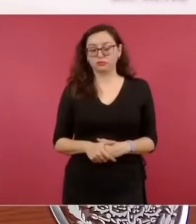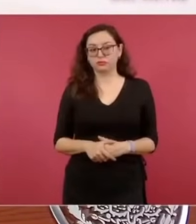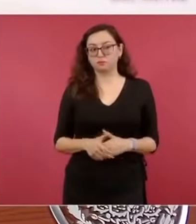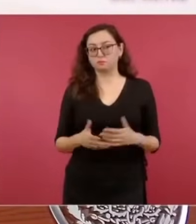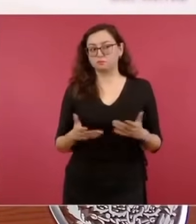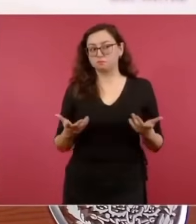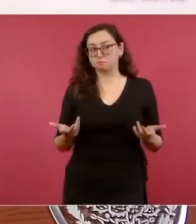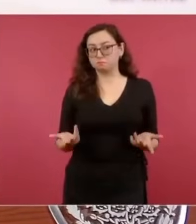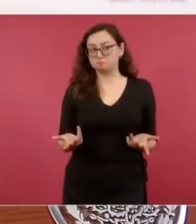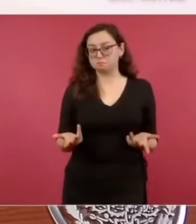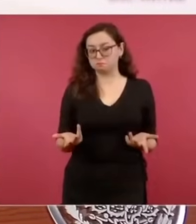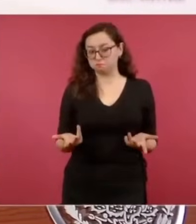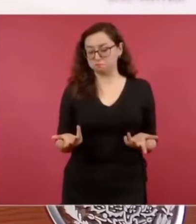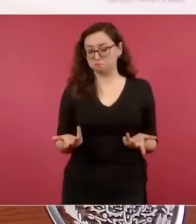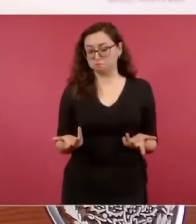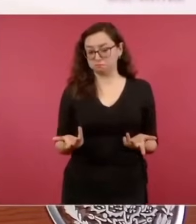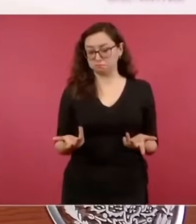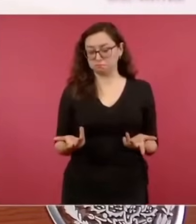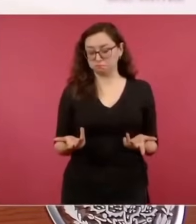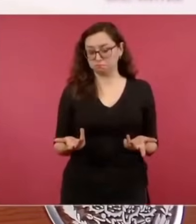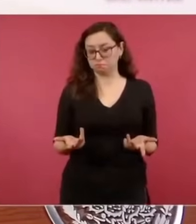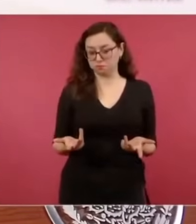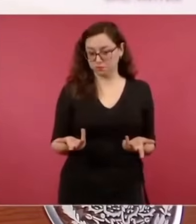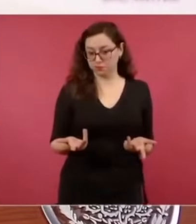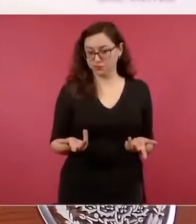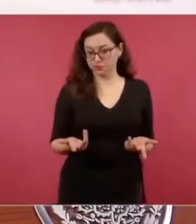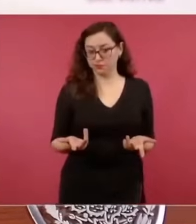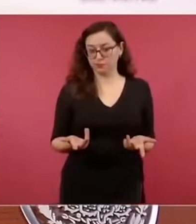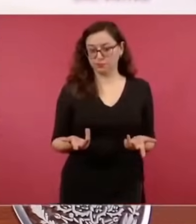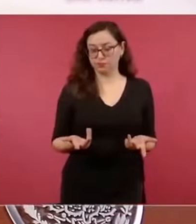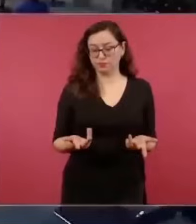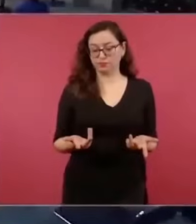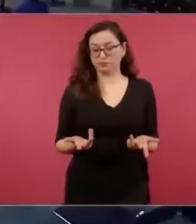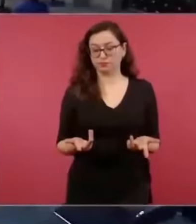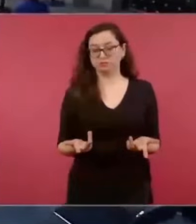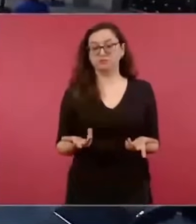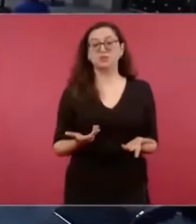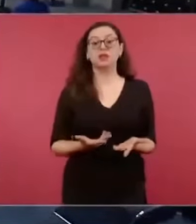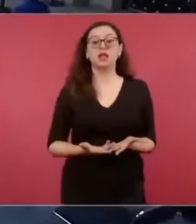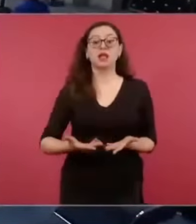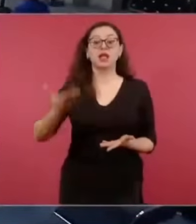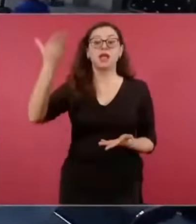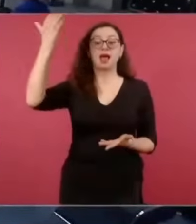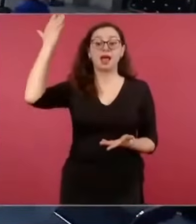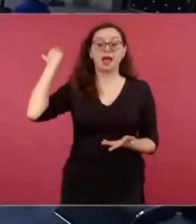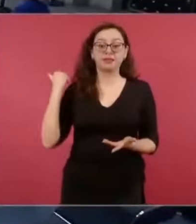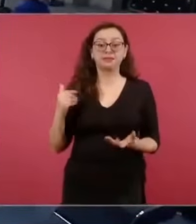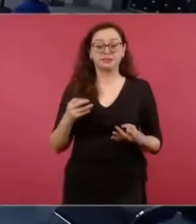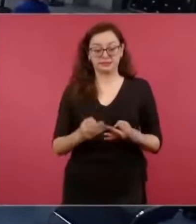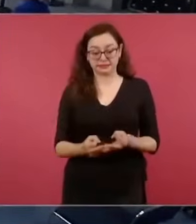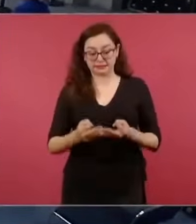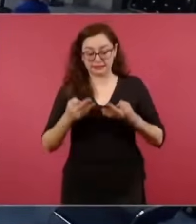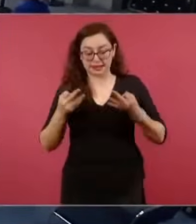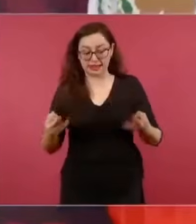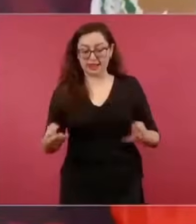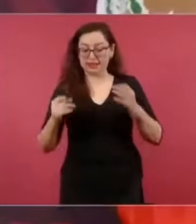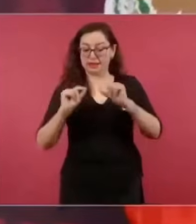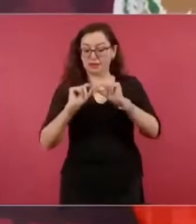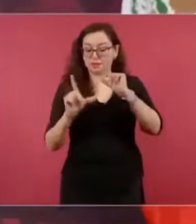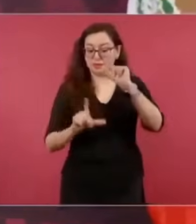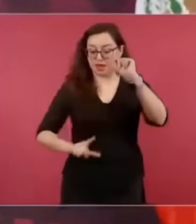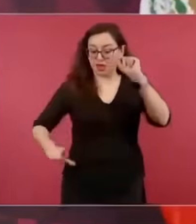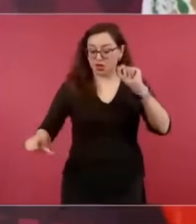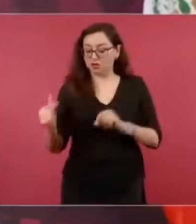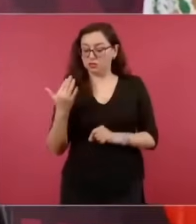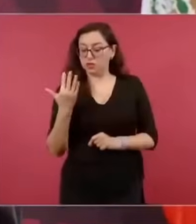de que les concesionaron más de la mitad del territorio nacional a las